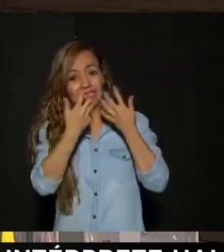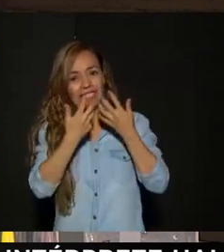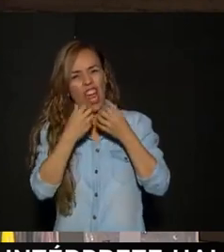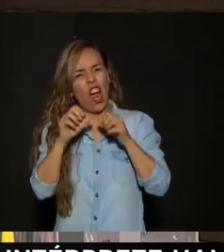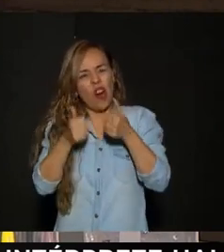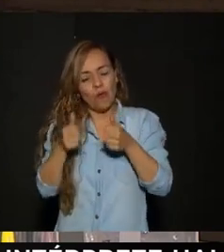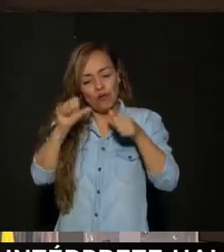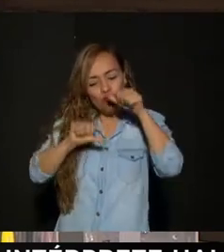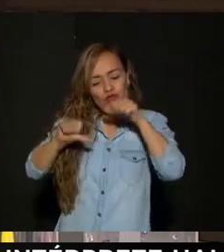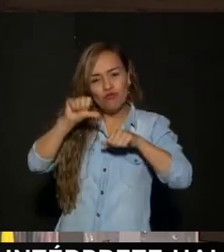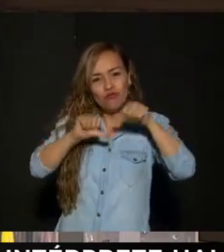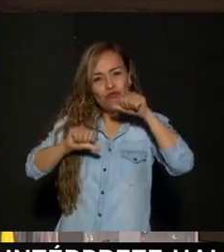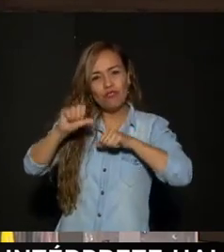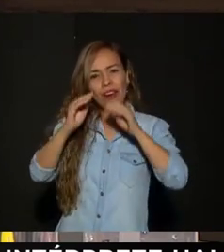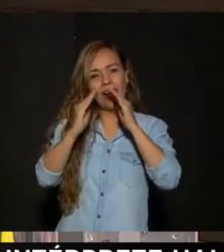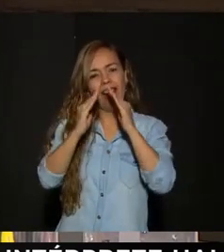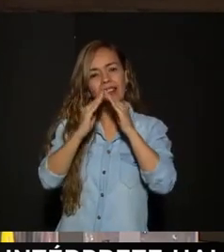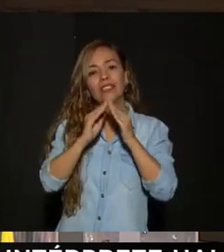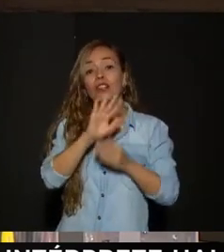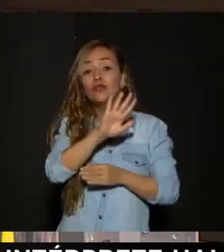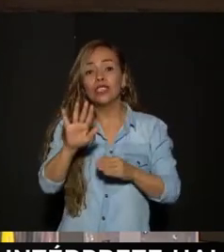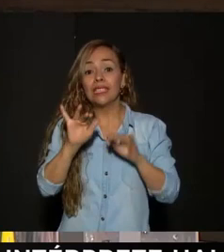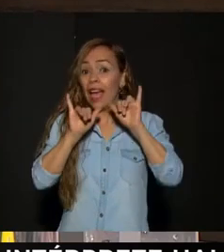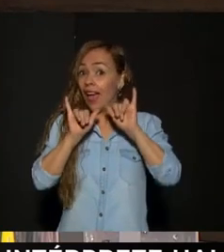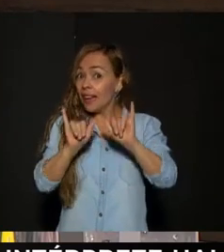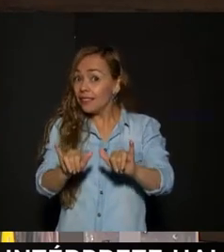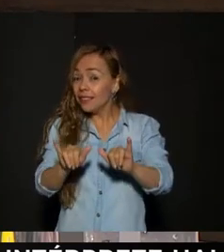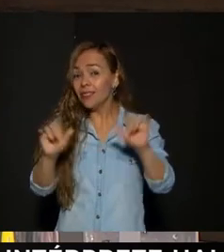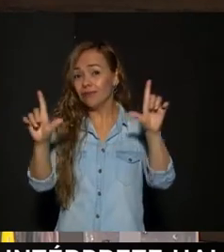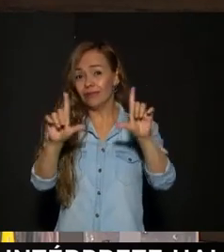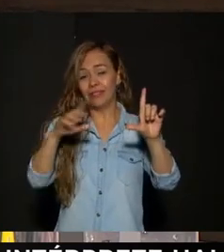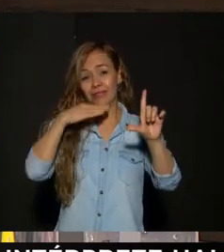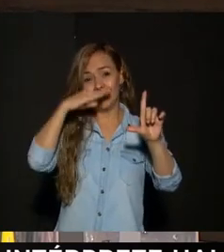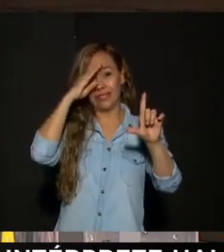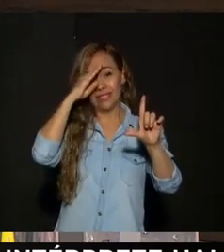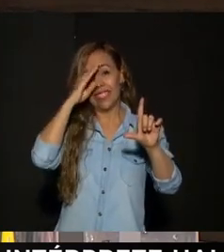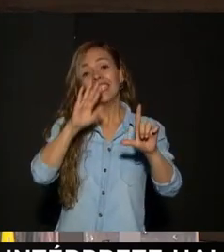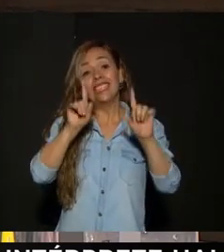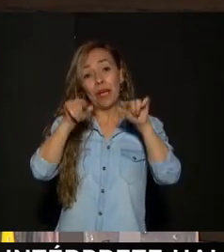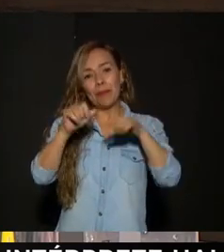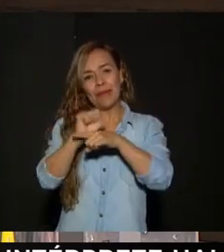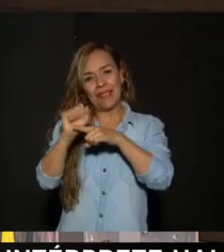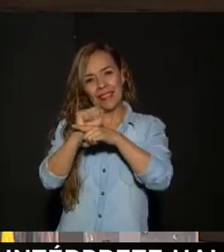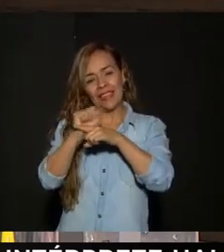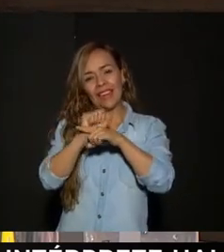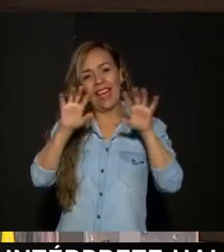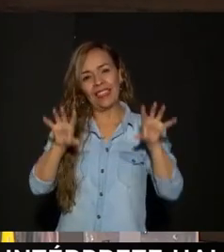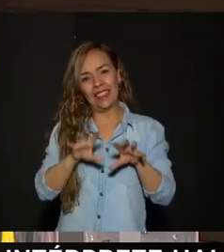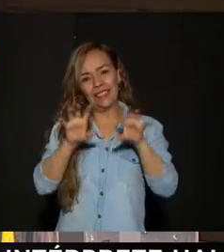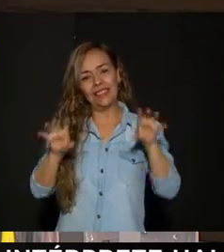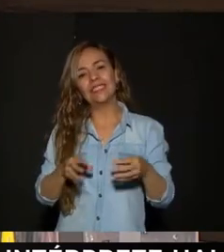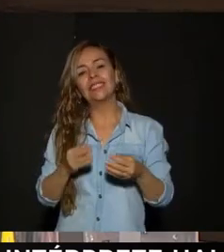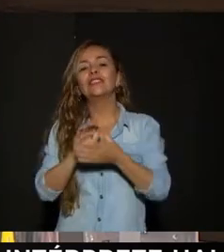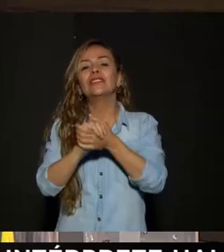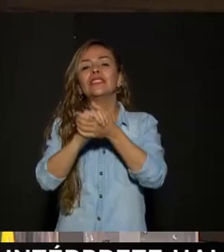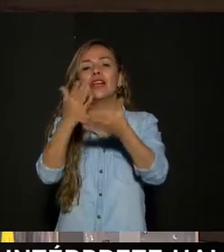Entonces, no se pueden despegar de la pantalla de Telemedellín para que realicen todas esas actividades con nosotros en este programa. Un